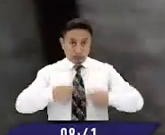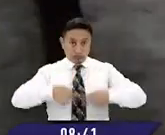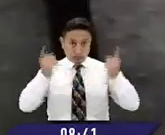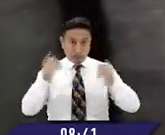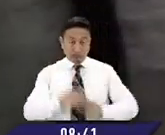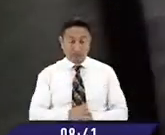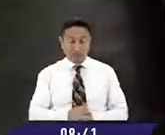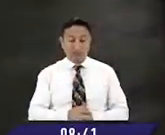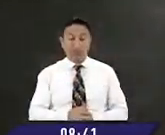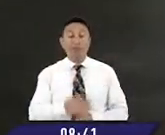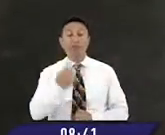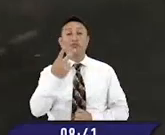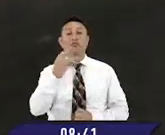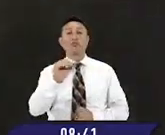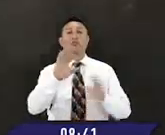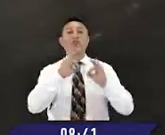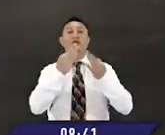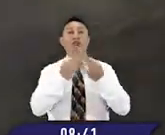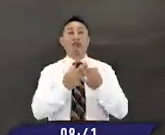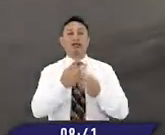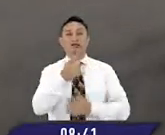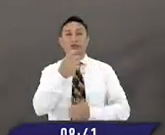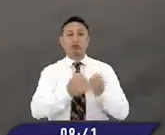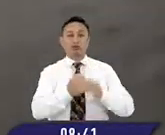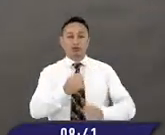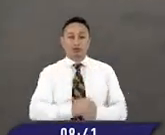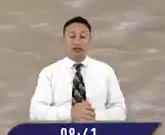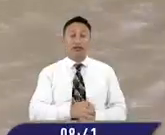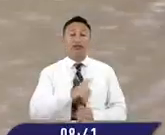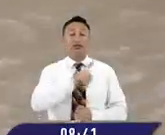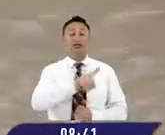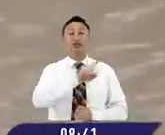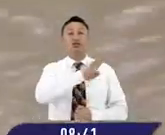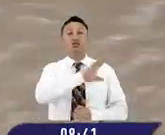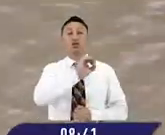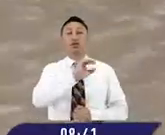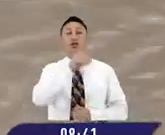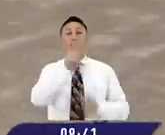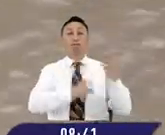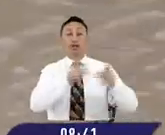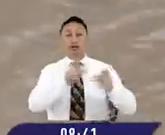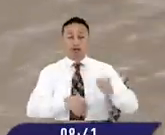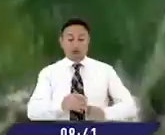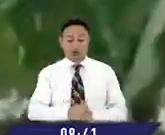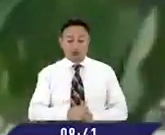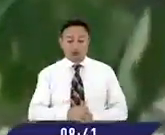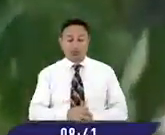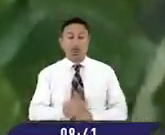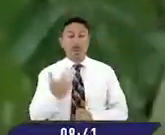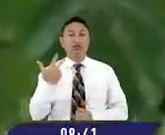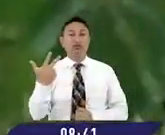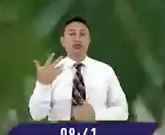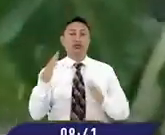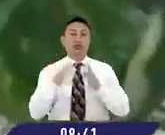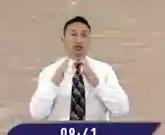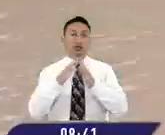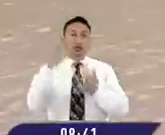menos 20 familias estaban afectadas, un total de 140 personas. El temporal también dejó al menos 3 viviendas